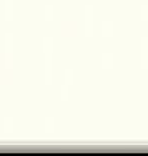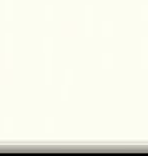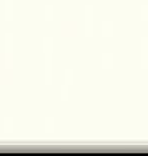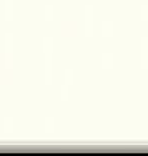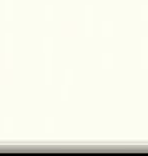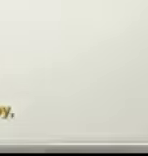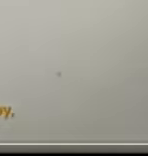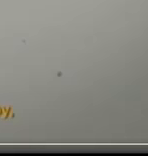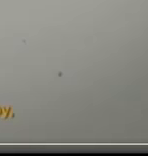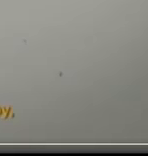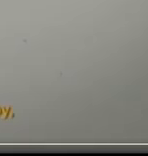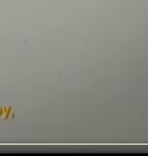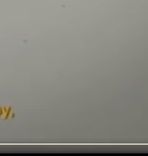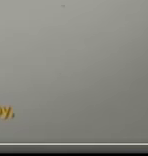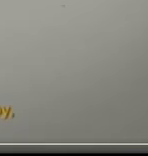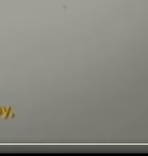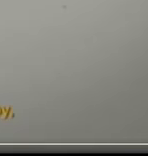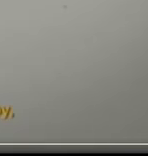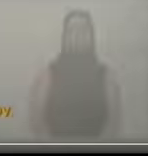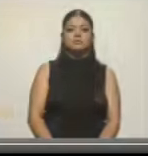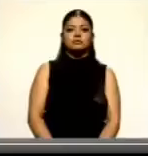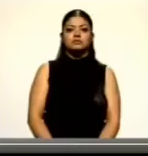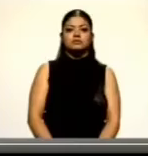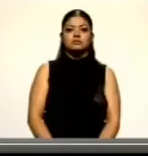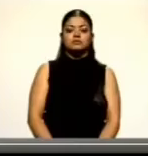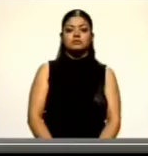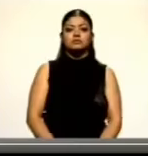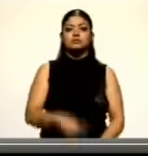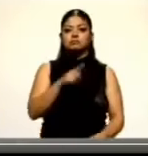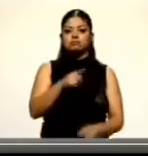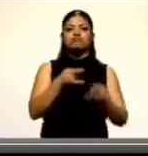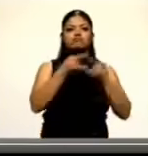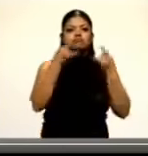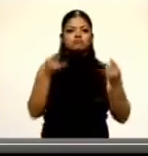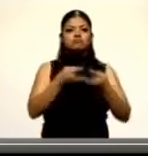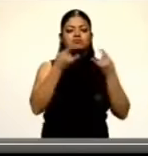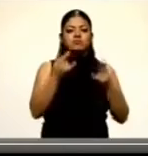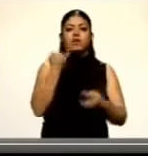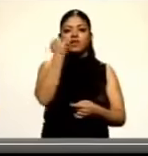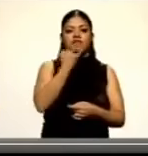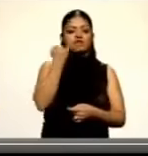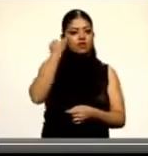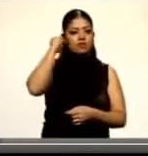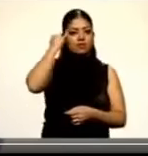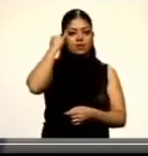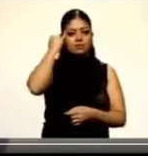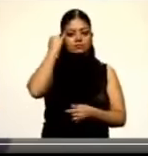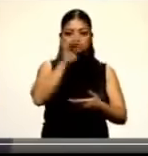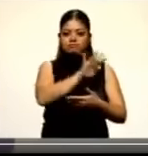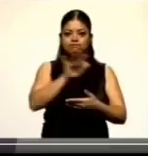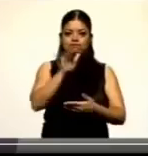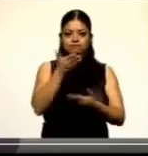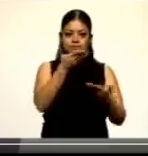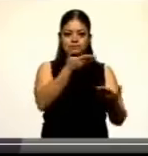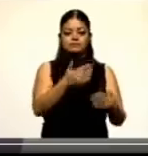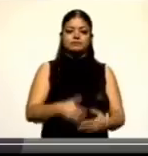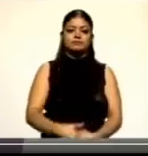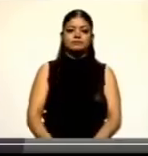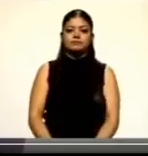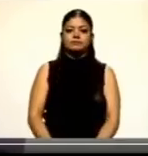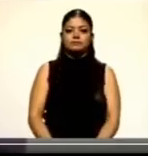Muchas gracias, despierta, cállate, querido, está todo bueno. Mi bum te capan. Pica